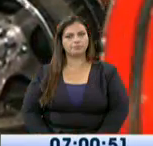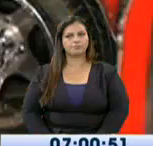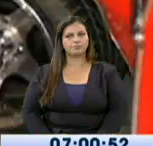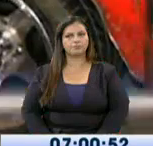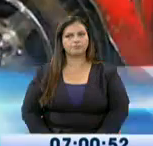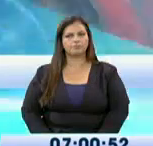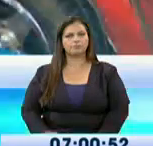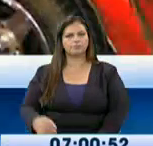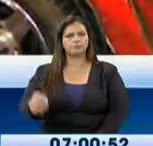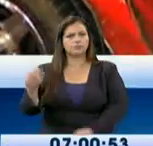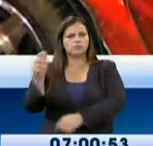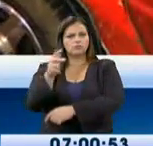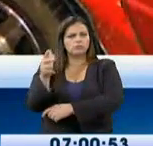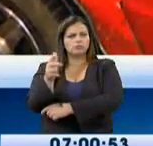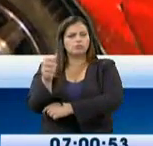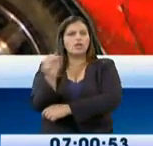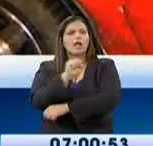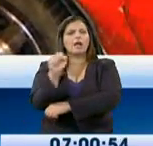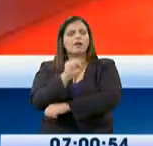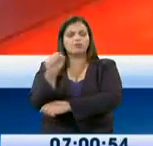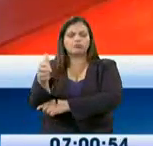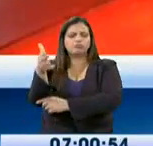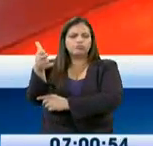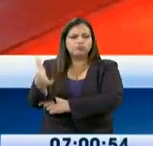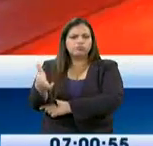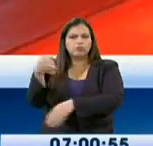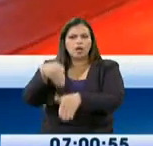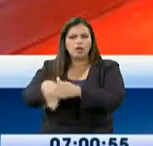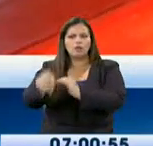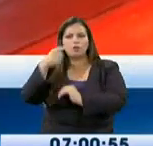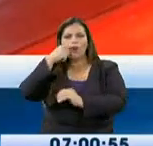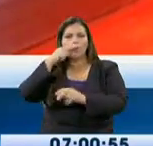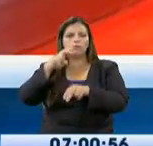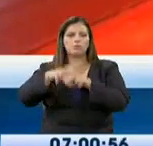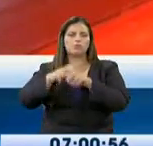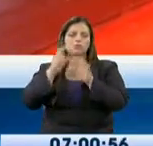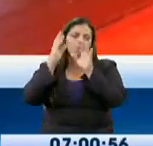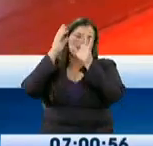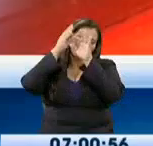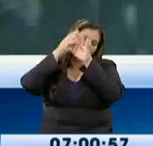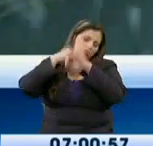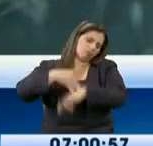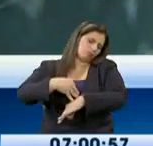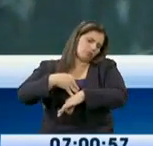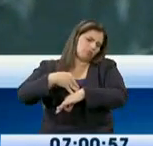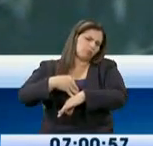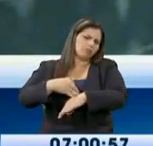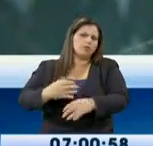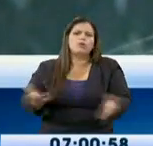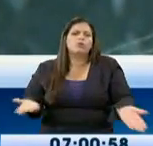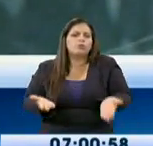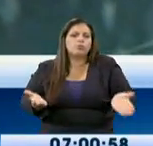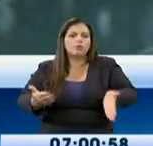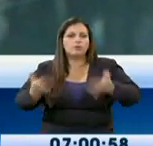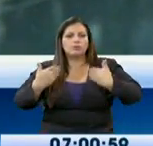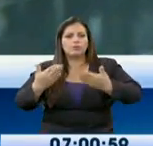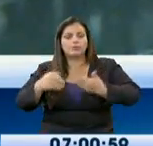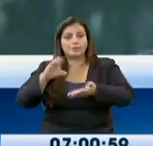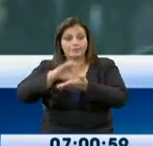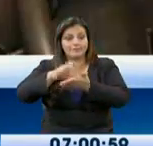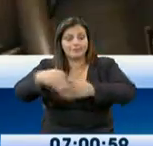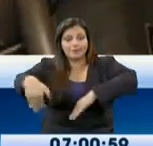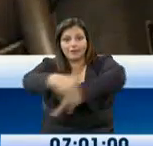Perdido en los sueños y viviendo realidades paralelas, encontraron a este taxista informal en las calles Colón y Malecón, centro de